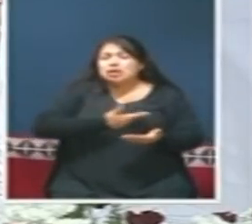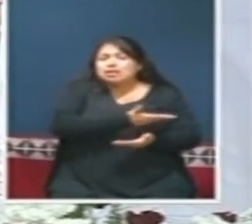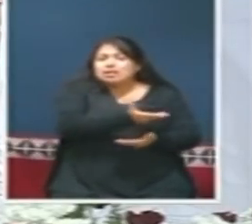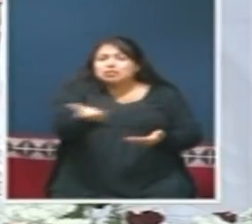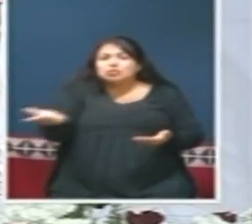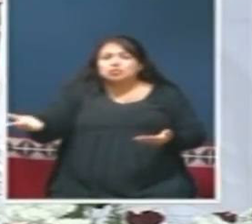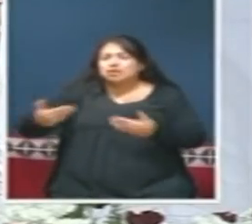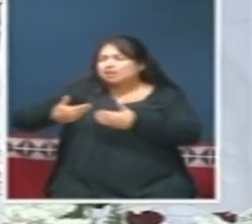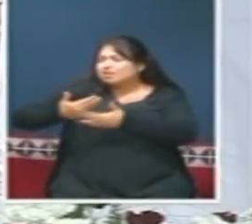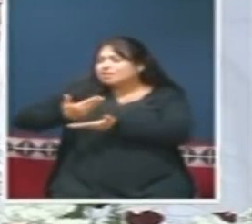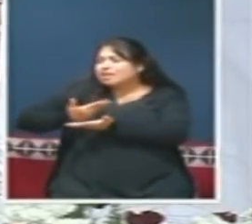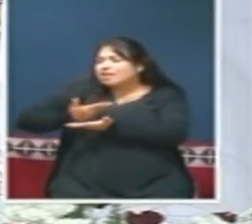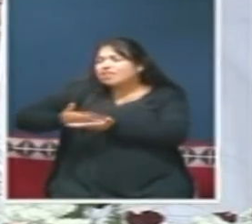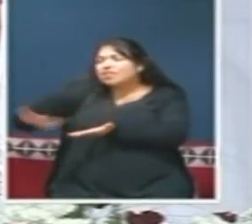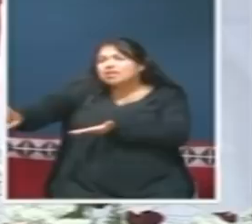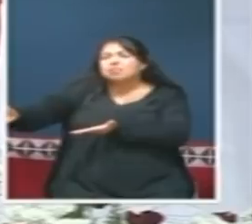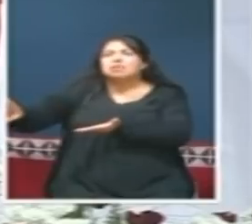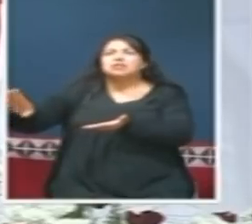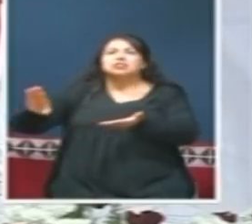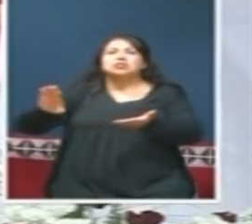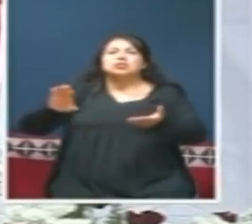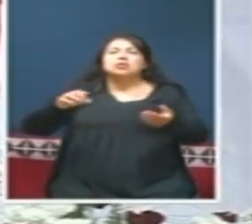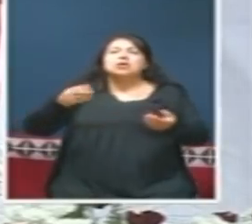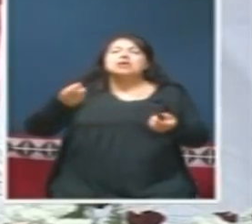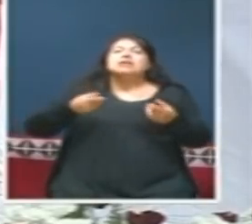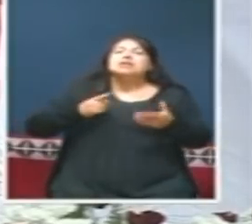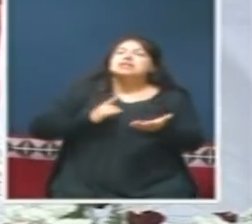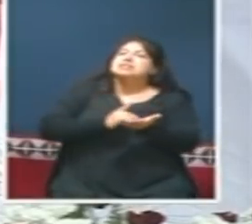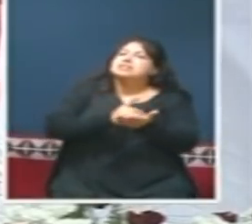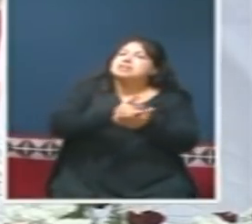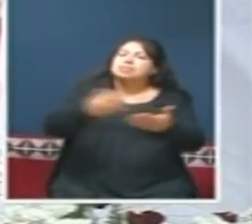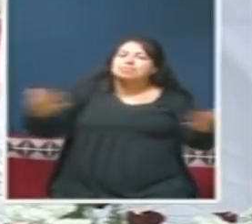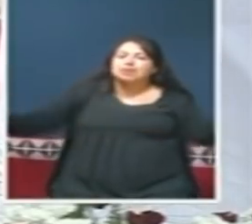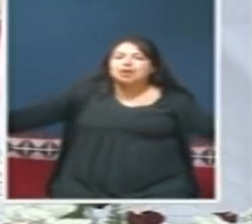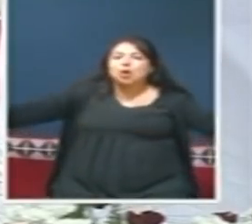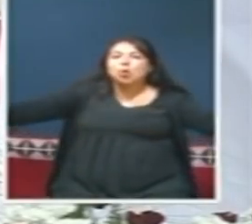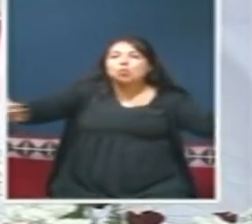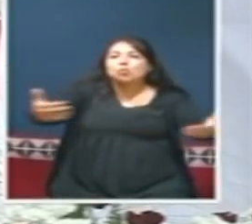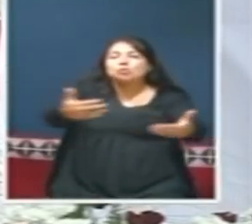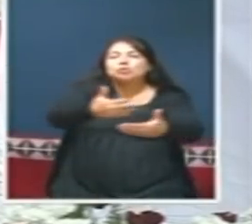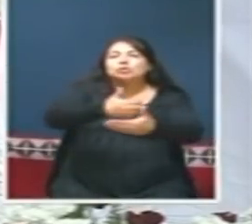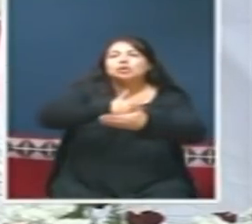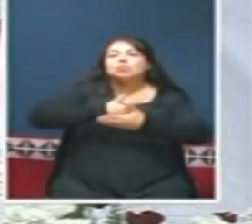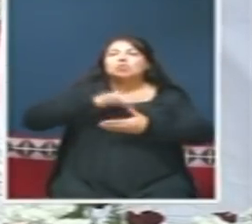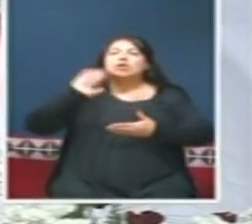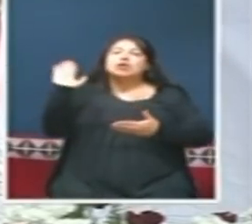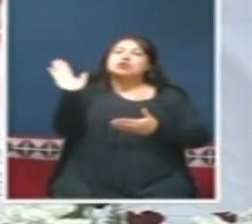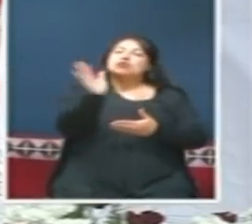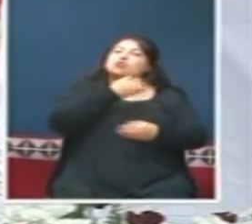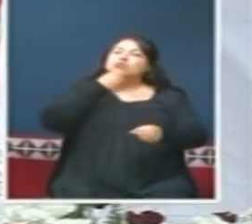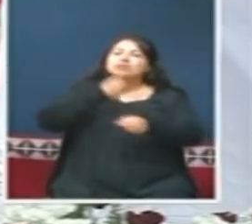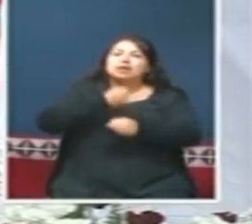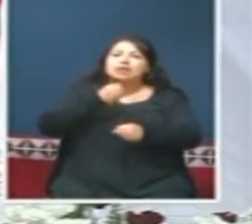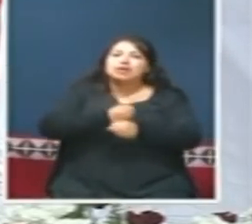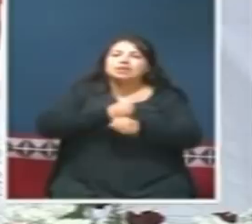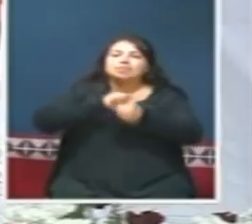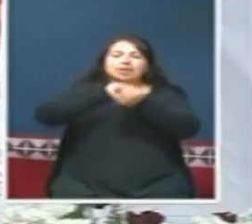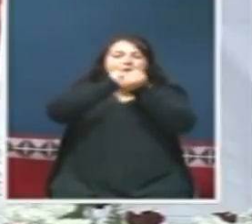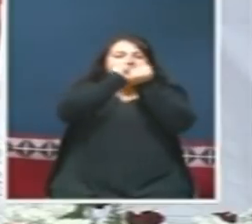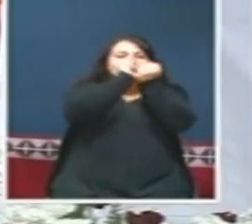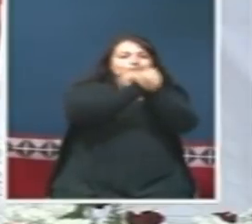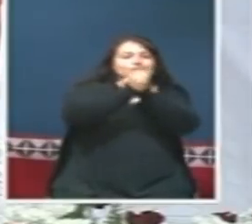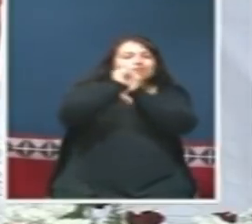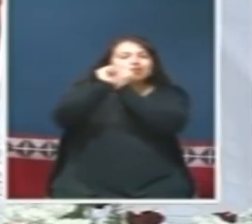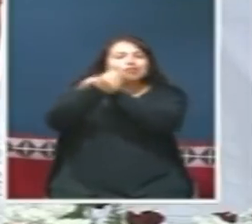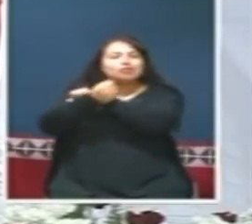marginación, para que sean siempre acogidos por todos y trabajemos por la transformación de las estructuras